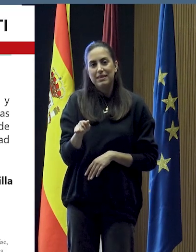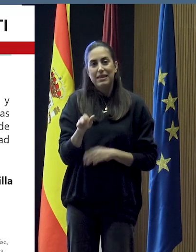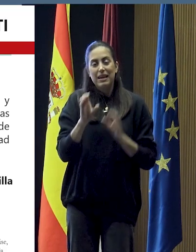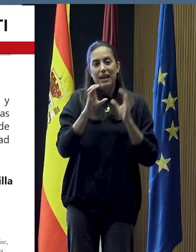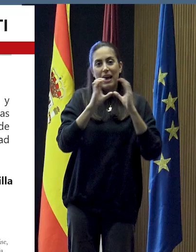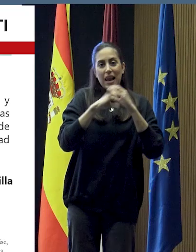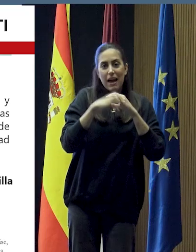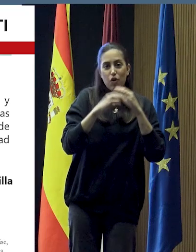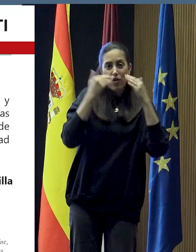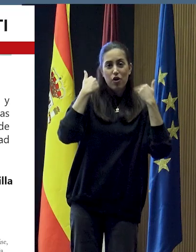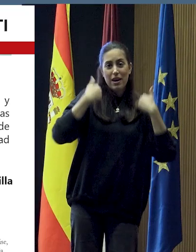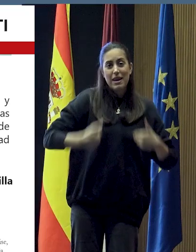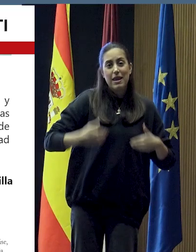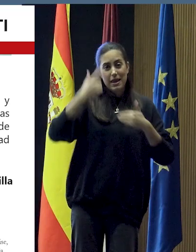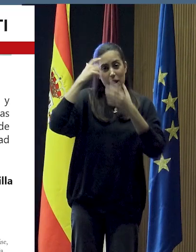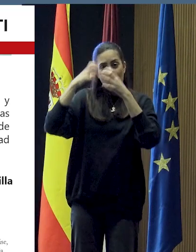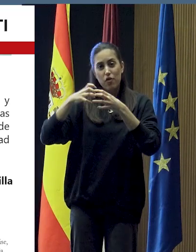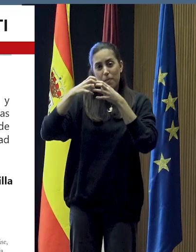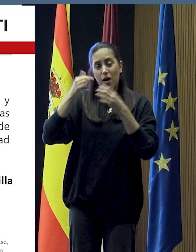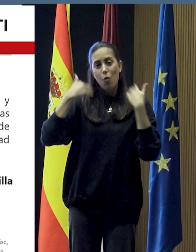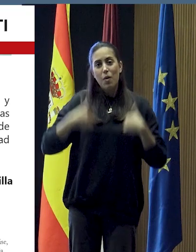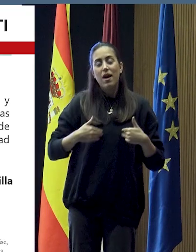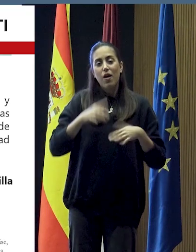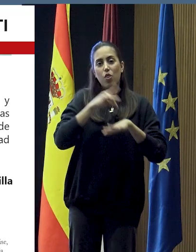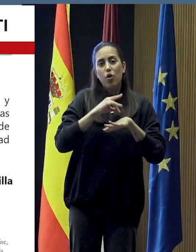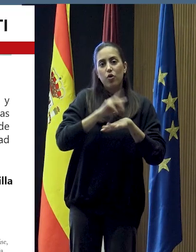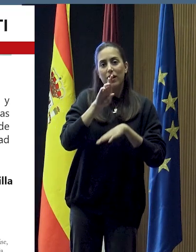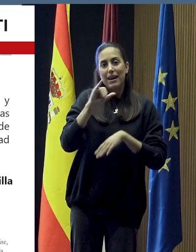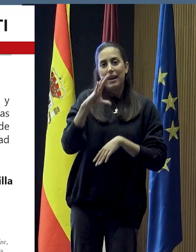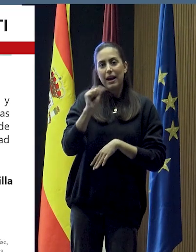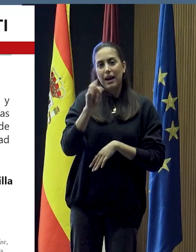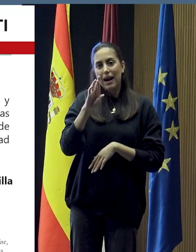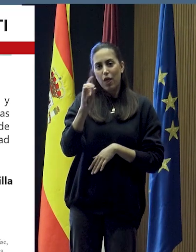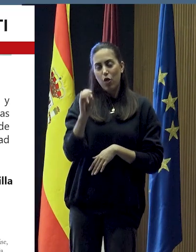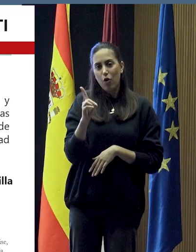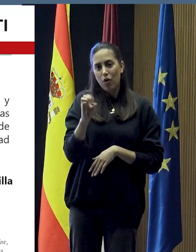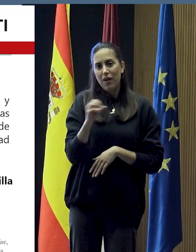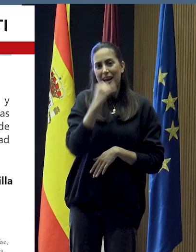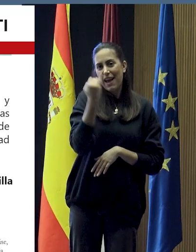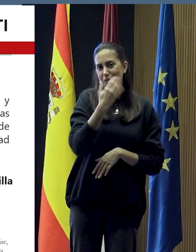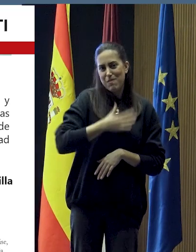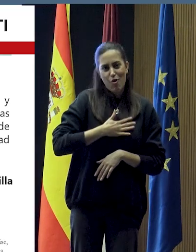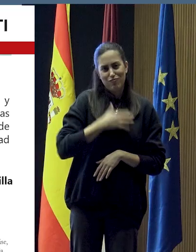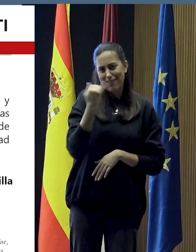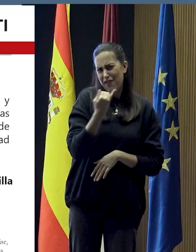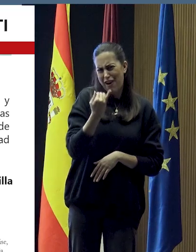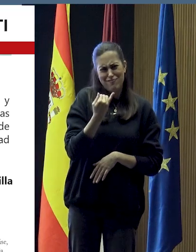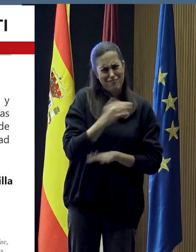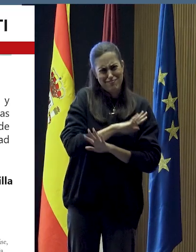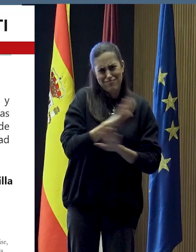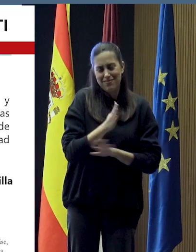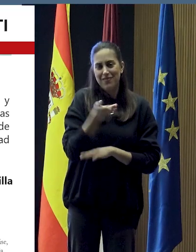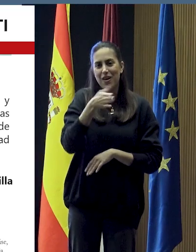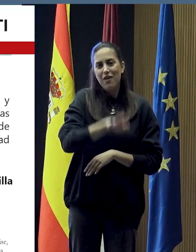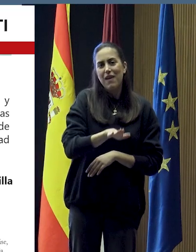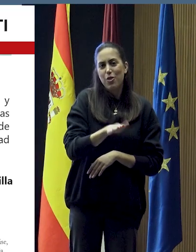Laboratorio de Neuroanatomía Humana, nuestro catedrático, el doctor Ricardo Insausti, mi jefe, mi superjefe, que